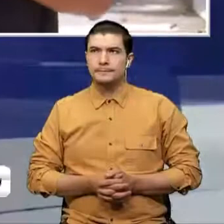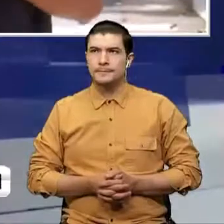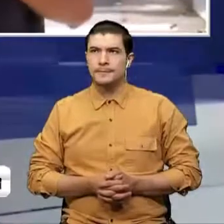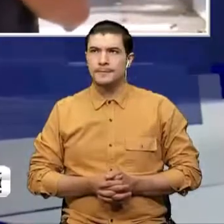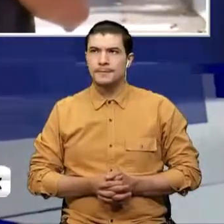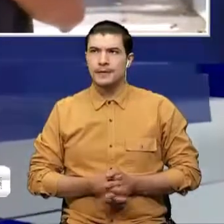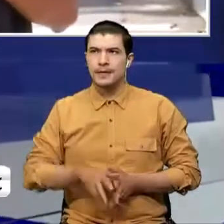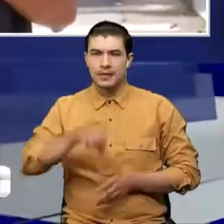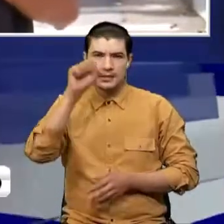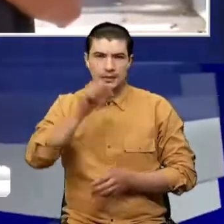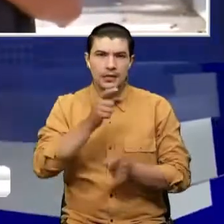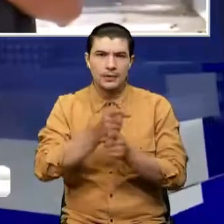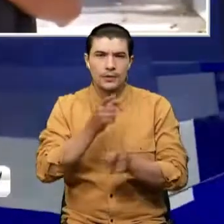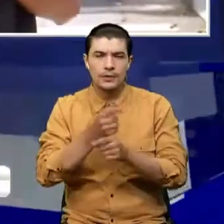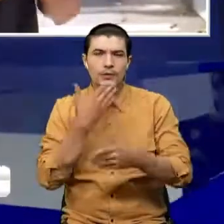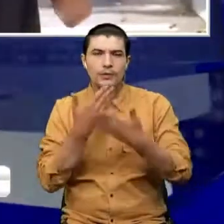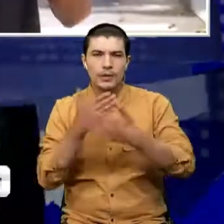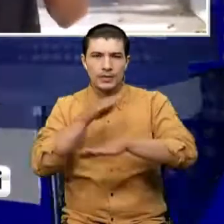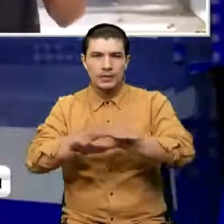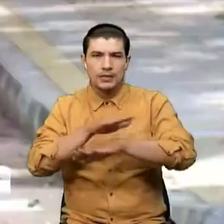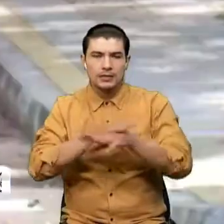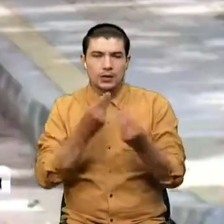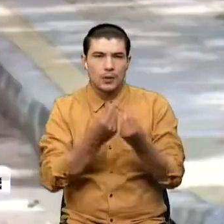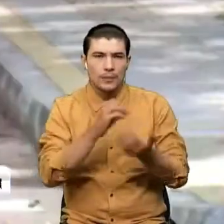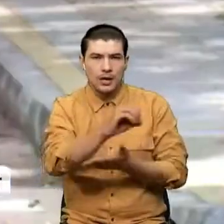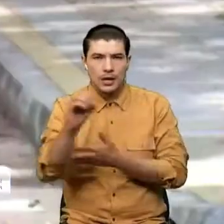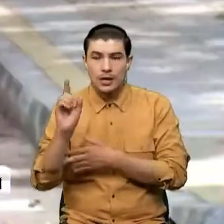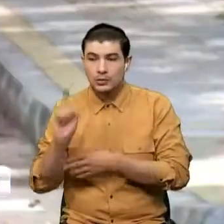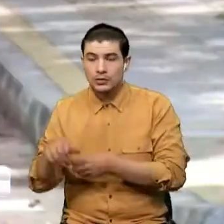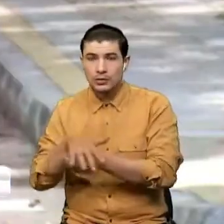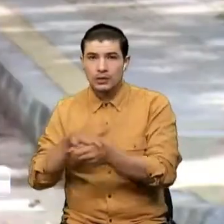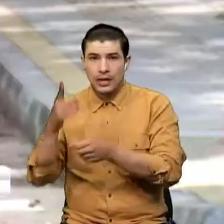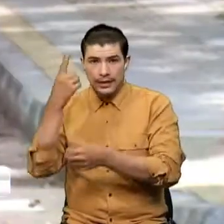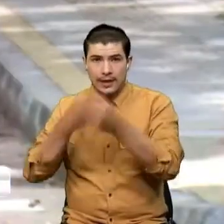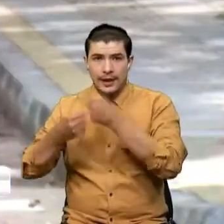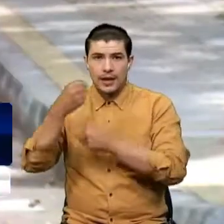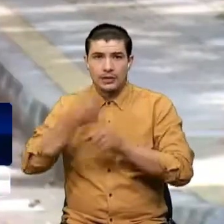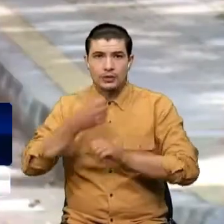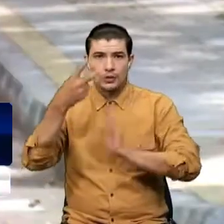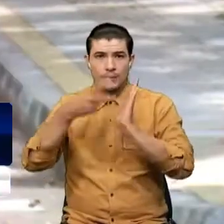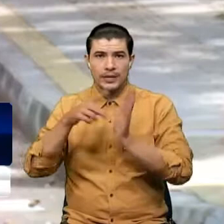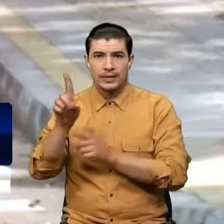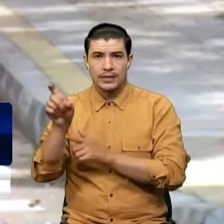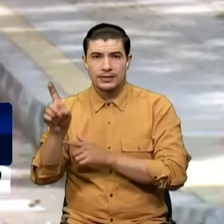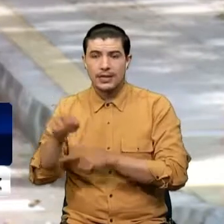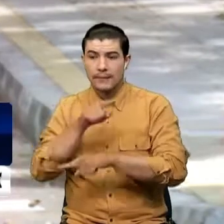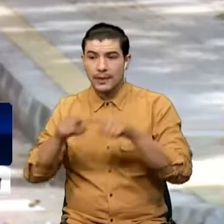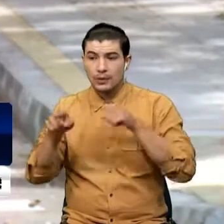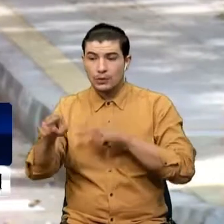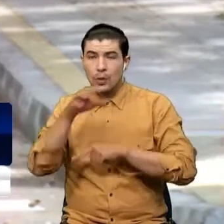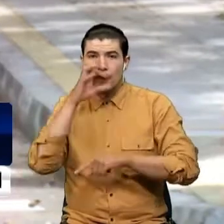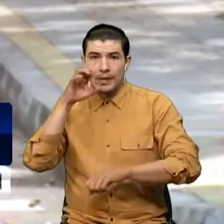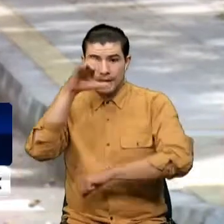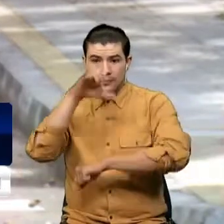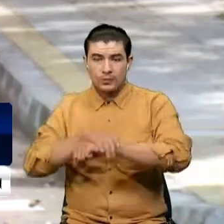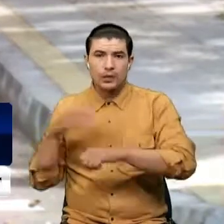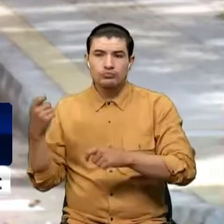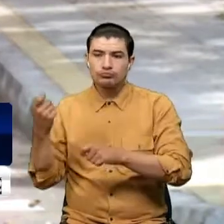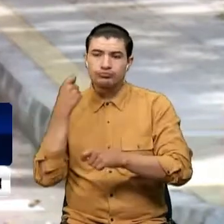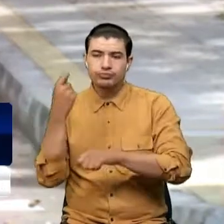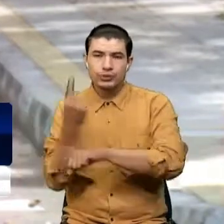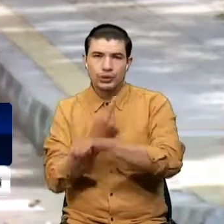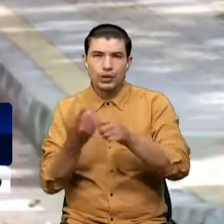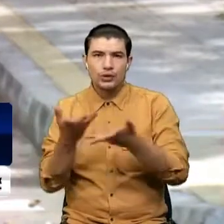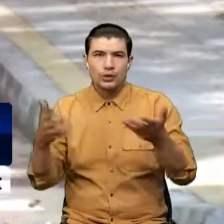así de buenas tardes compañeros pues el hecho sucedió en el año 2016 sin embargo la captura del psicólogo se dio en las últimas